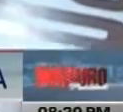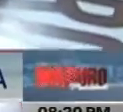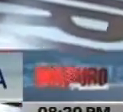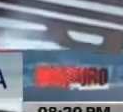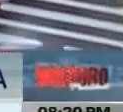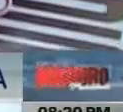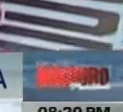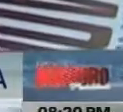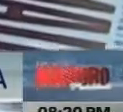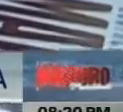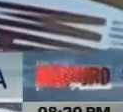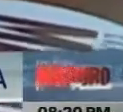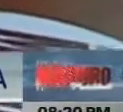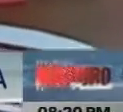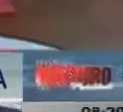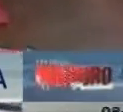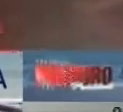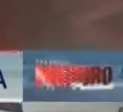libertador Simón Bolívar,